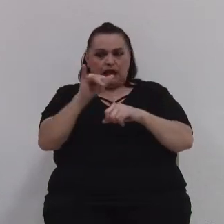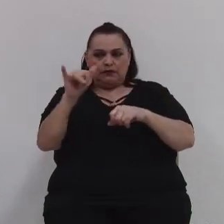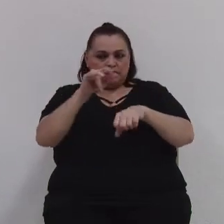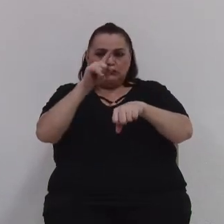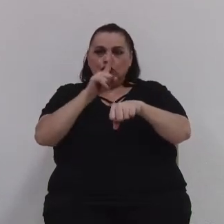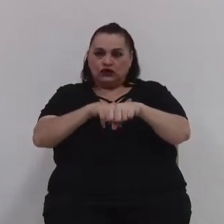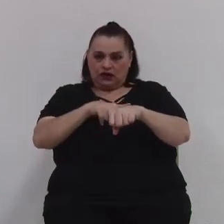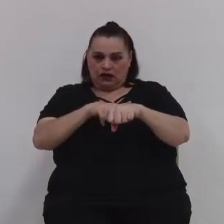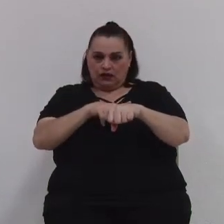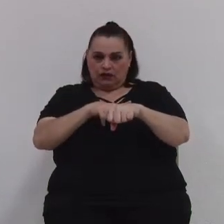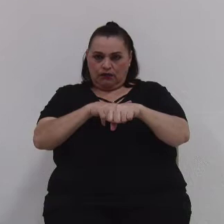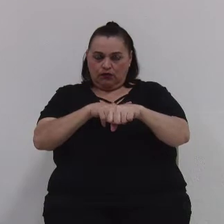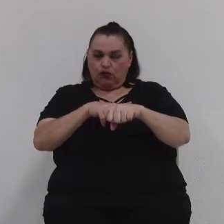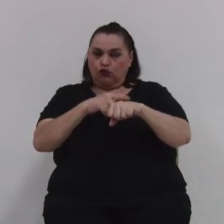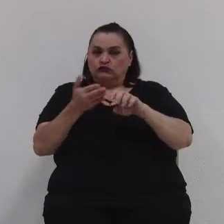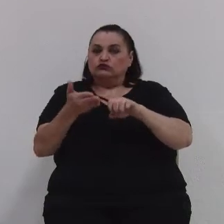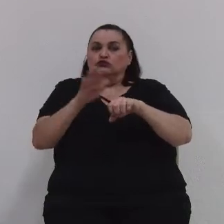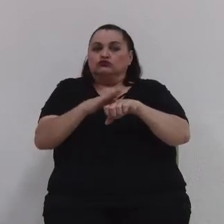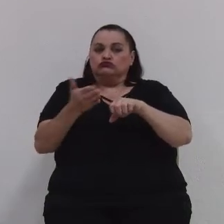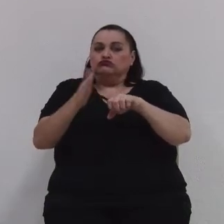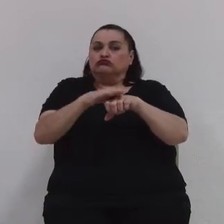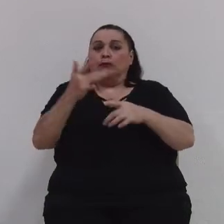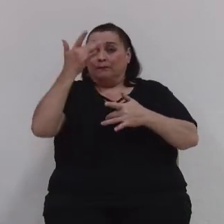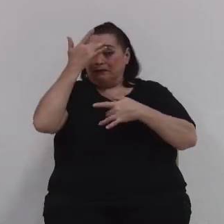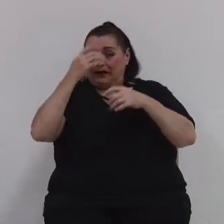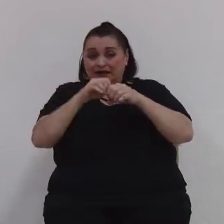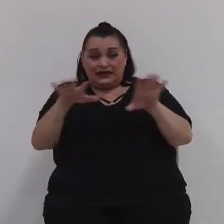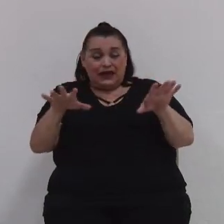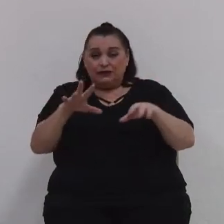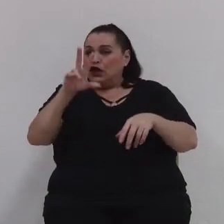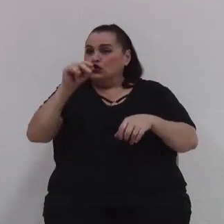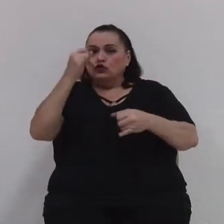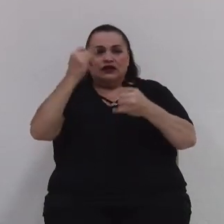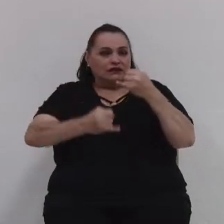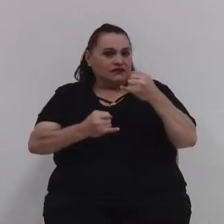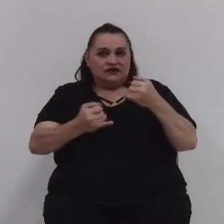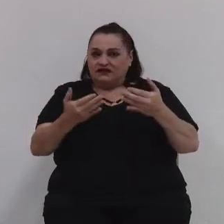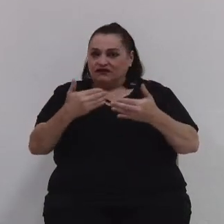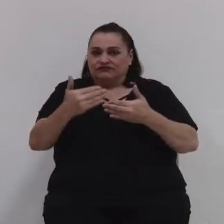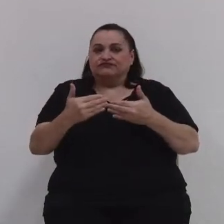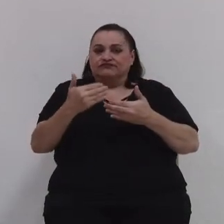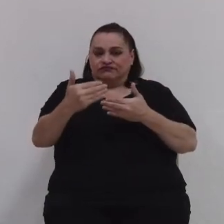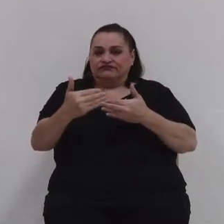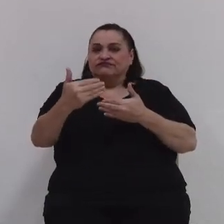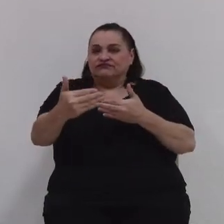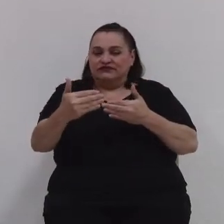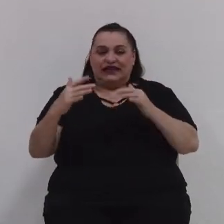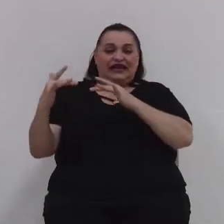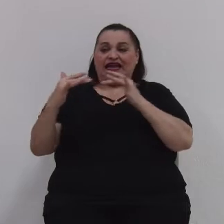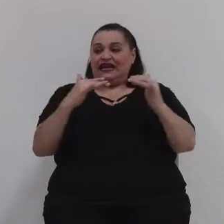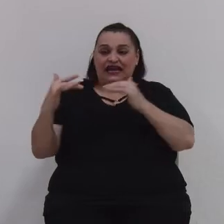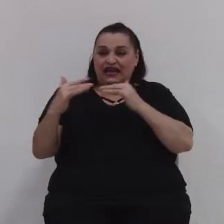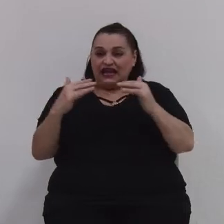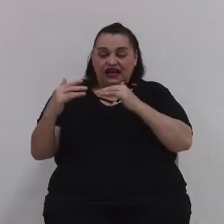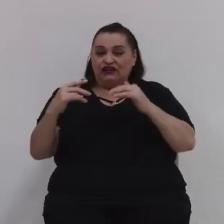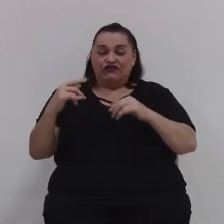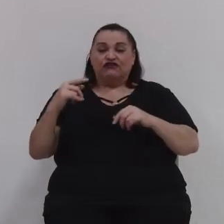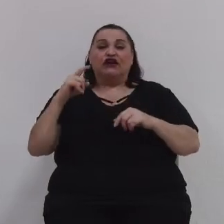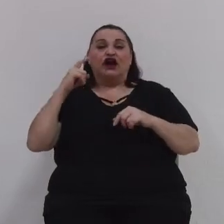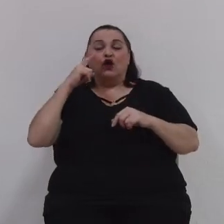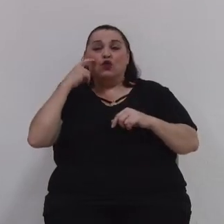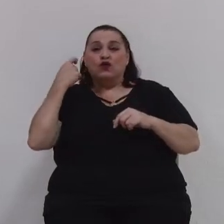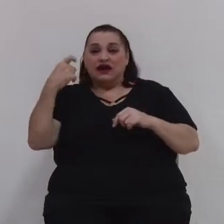simultáneamente y superpuestas. La pandemia no termina de acabar. Tenemos la guerra en Ucrania, que ha